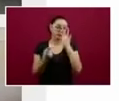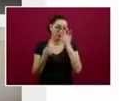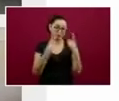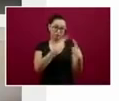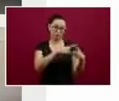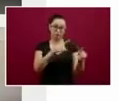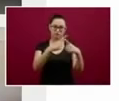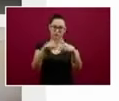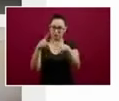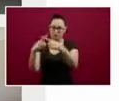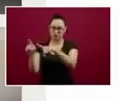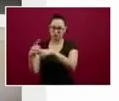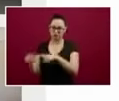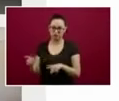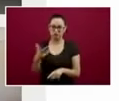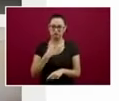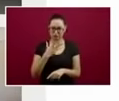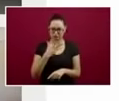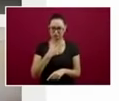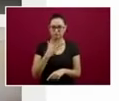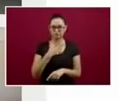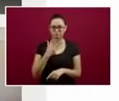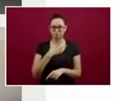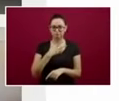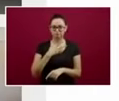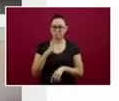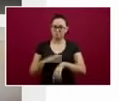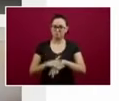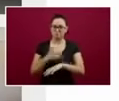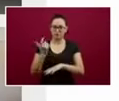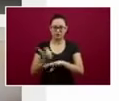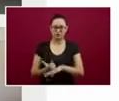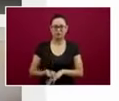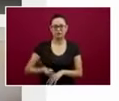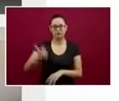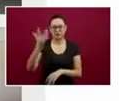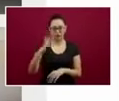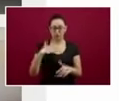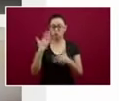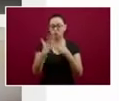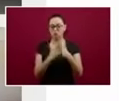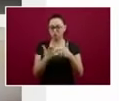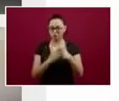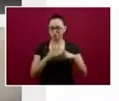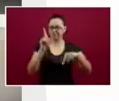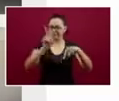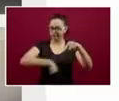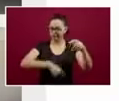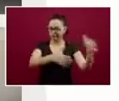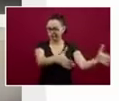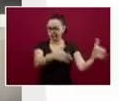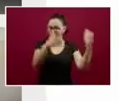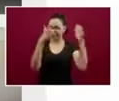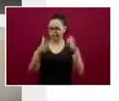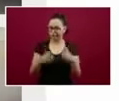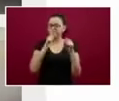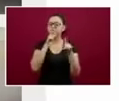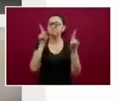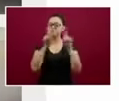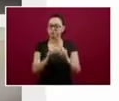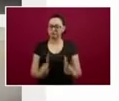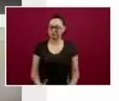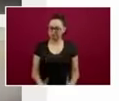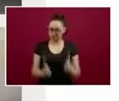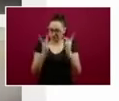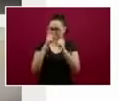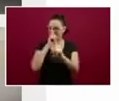Ya. Bueno, pues gracias por tomar la llamada, maestro Ricardo Rodríguez, director del Instituto para devolverle al pueblo lo robado. Una última